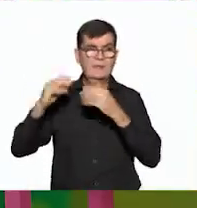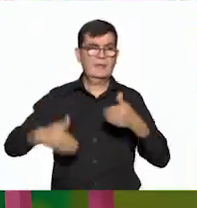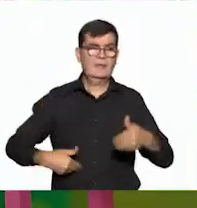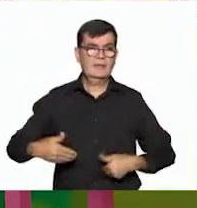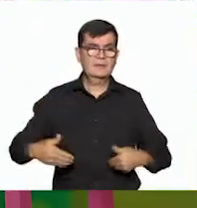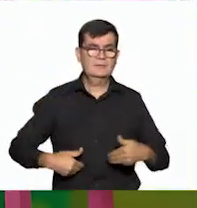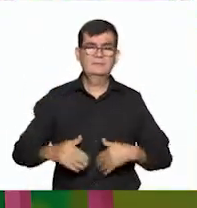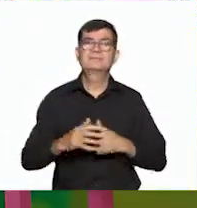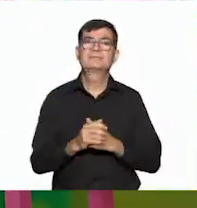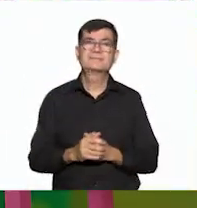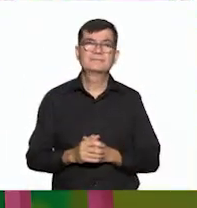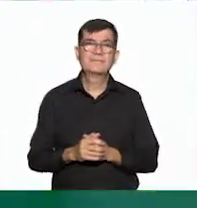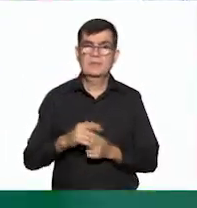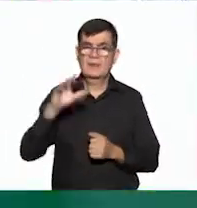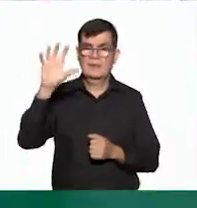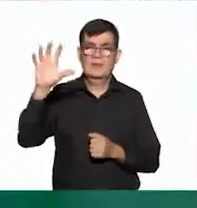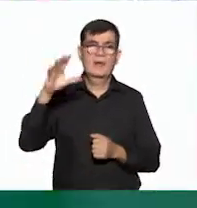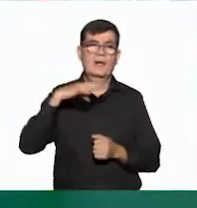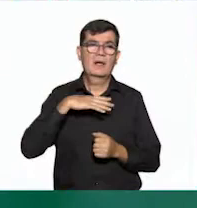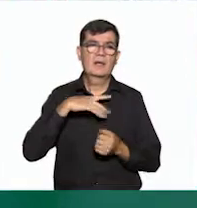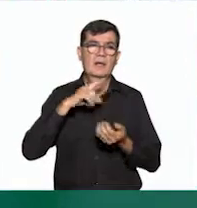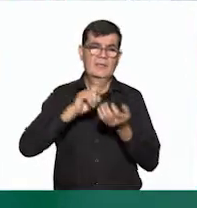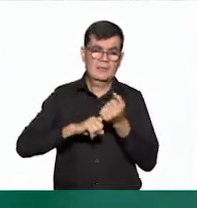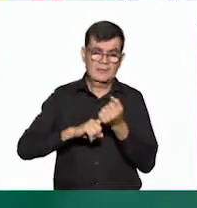teatro. Y la obra de teatro además tiene